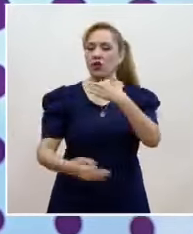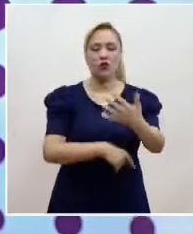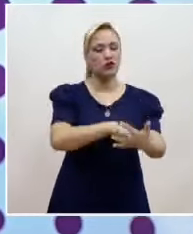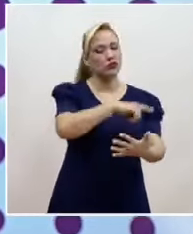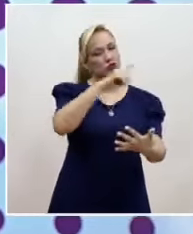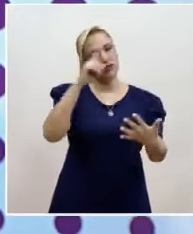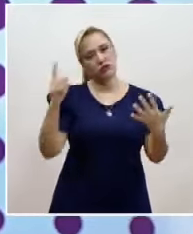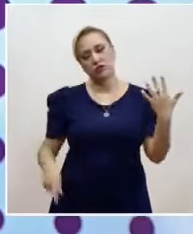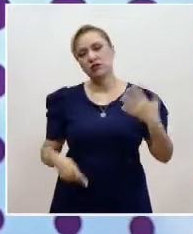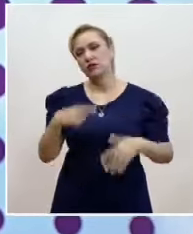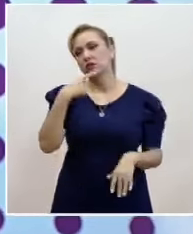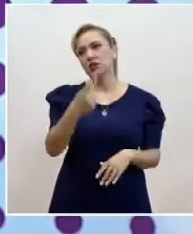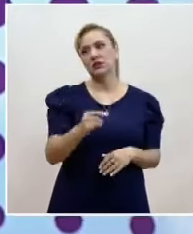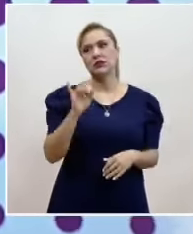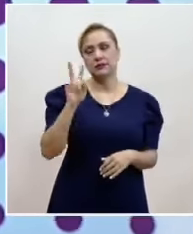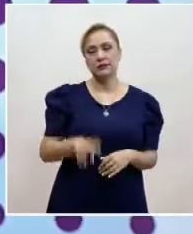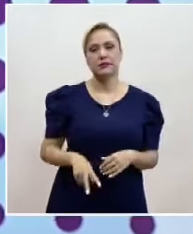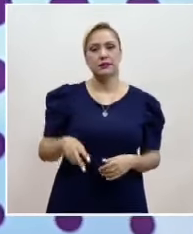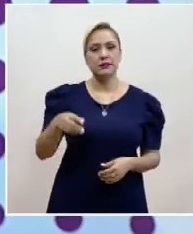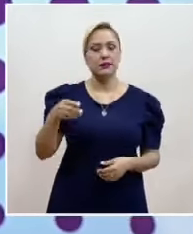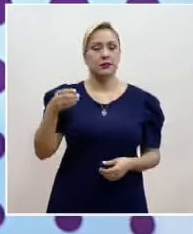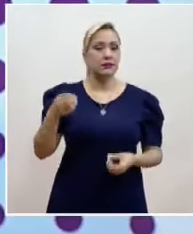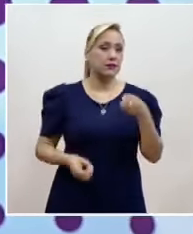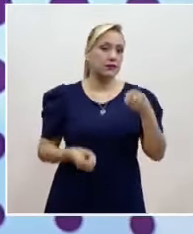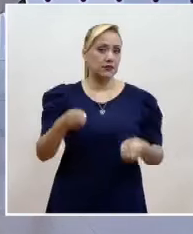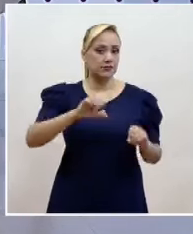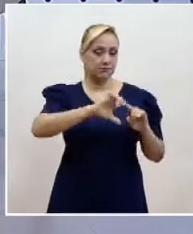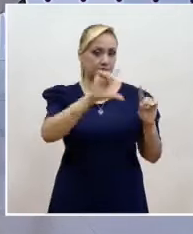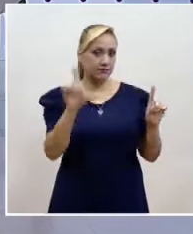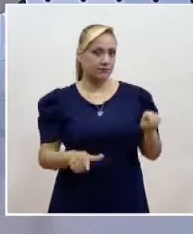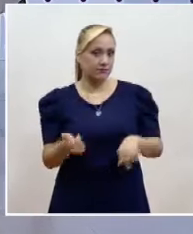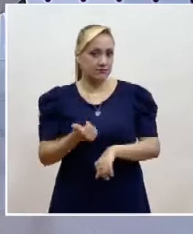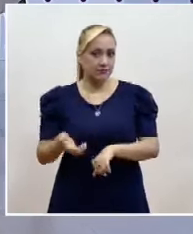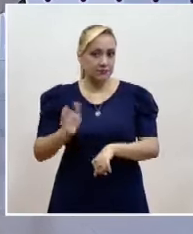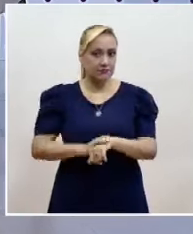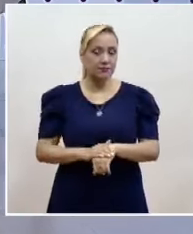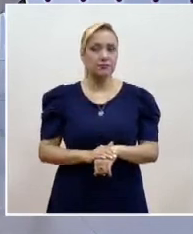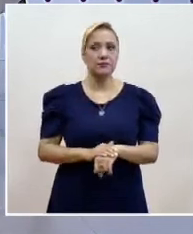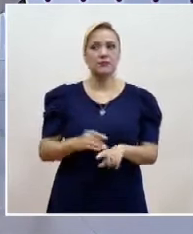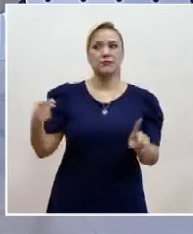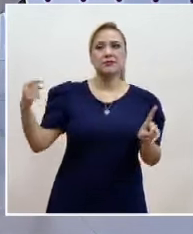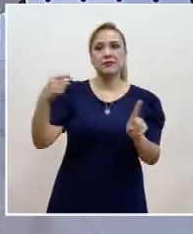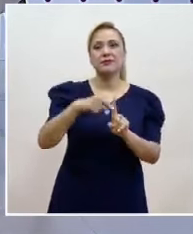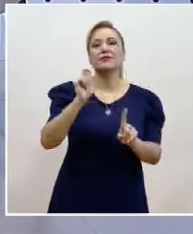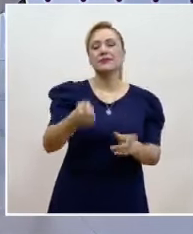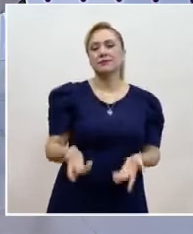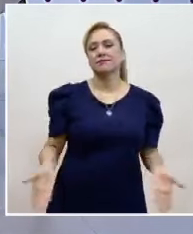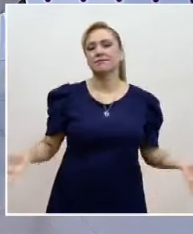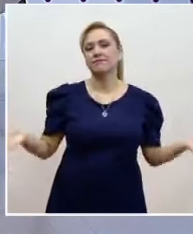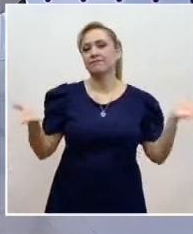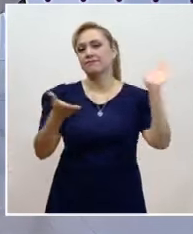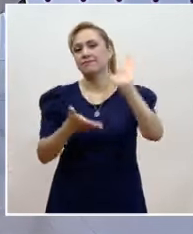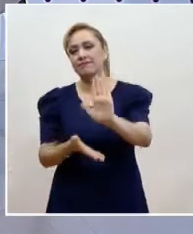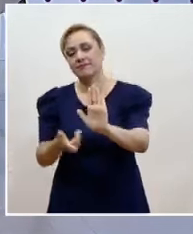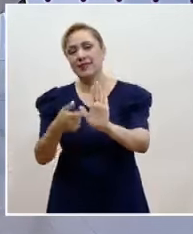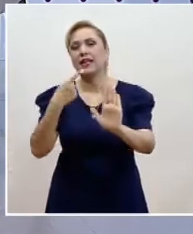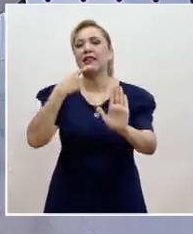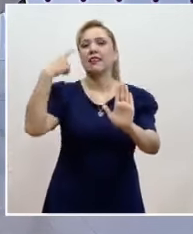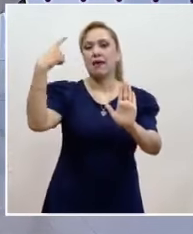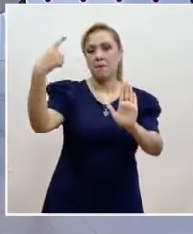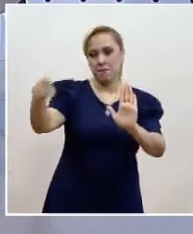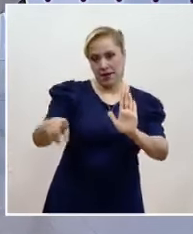siguiendo también mencionar al Tribunal Federal de Justicia Administrativa, un énfasis en la presentación de la demanda. Es decir, creo que